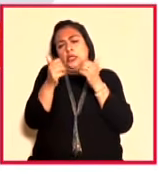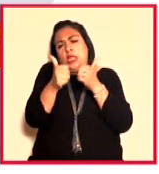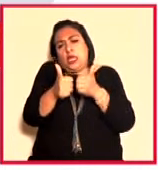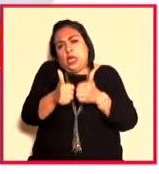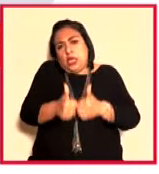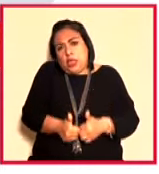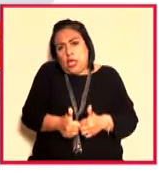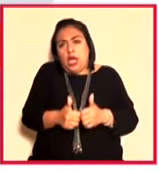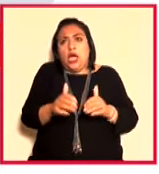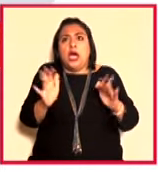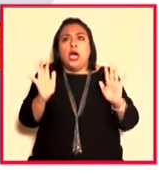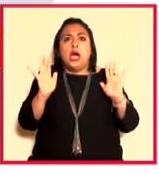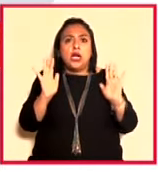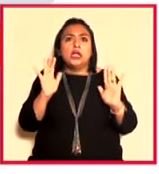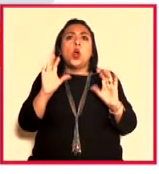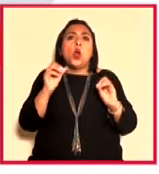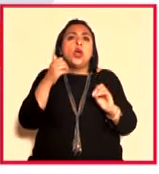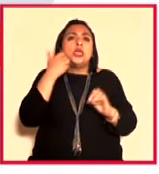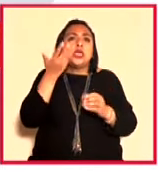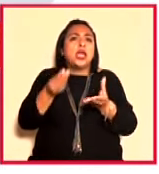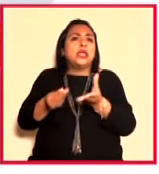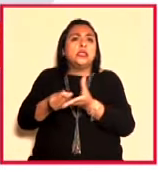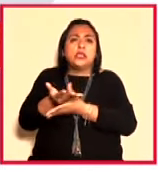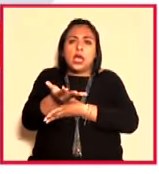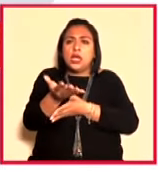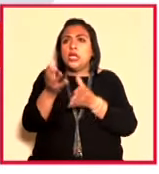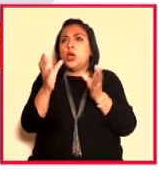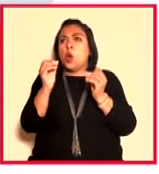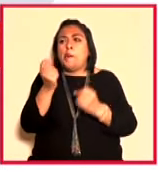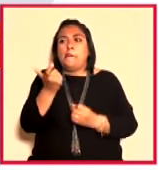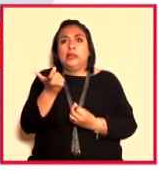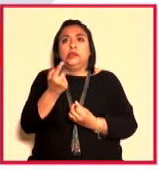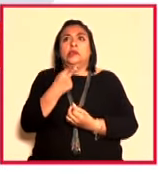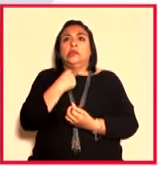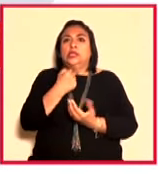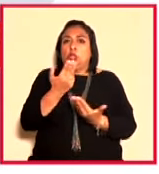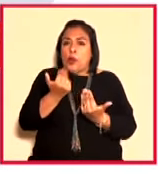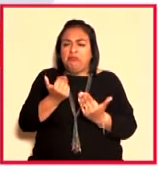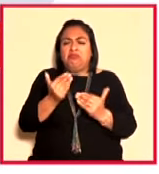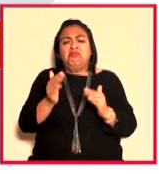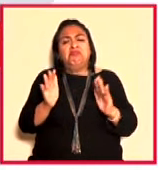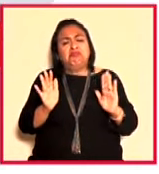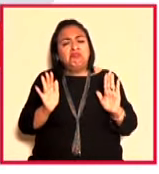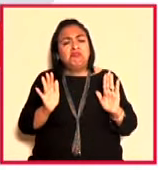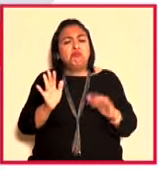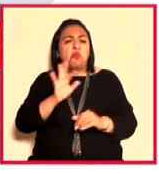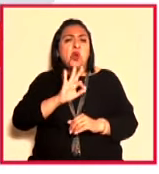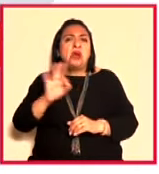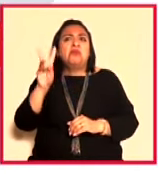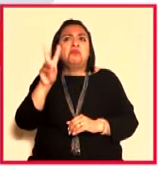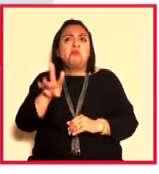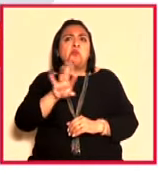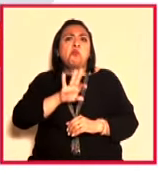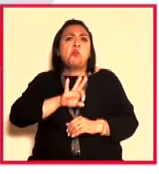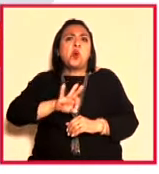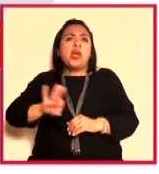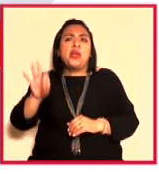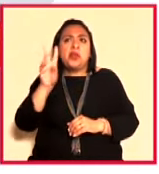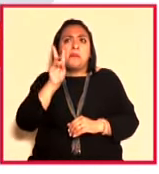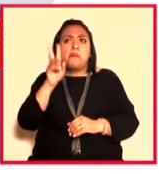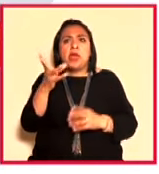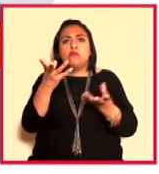quienes deseen salir, para quienes no tengan tampoco presupuesto, pues efectivamente también tenemos la posibilidad de ver